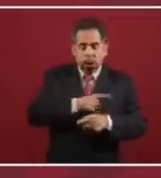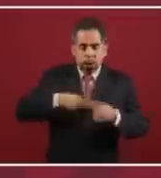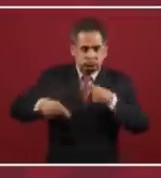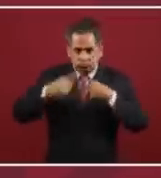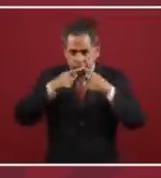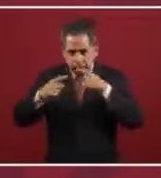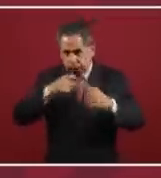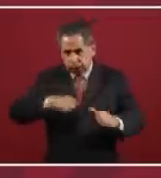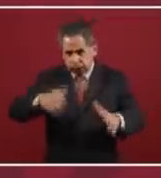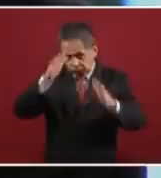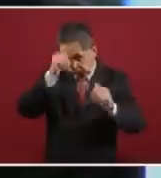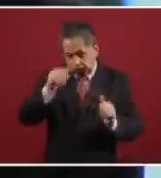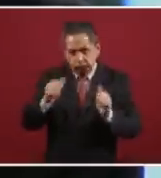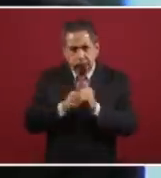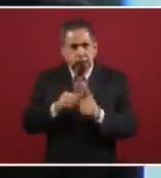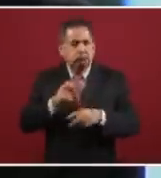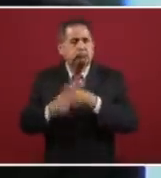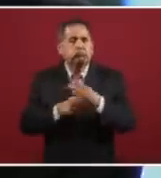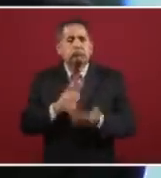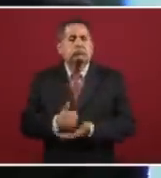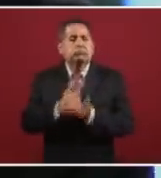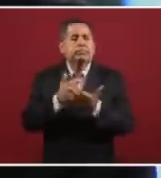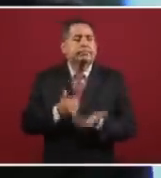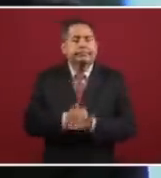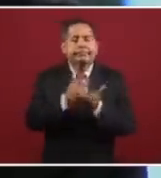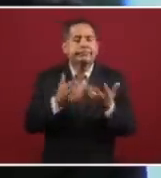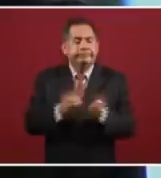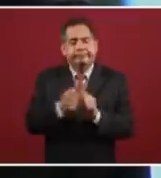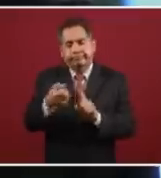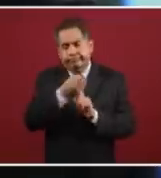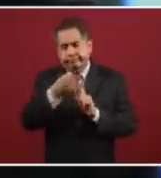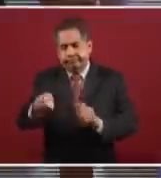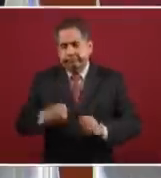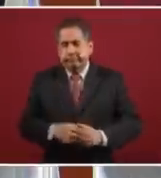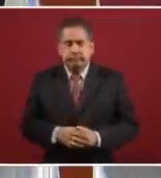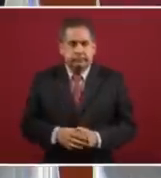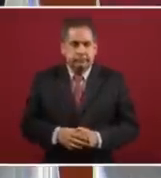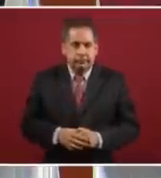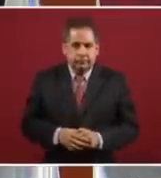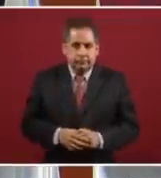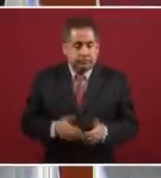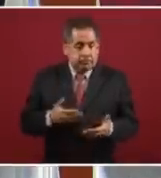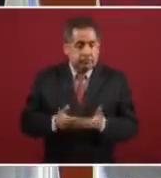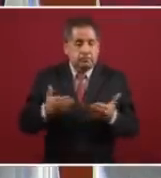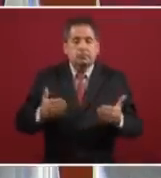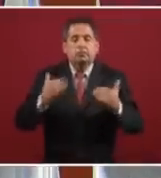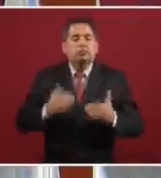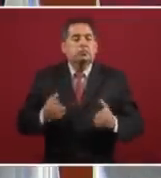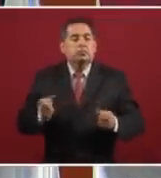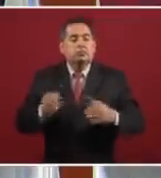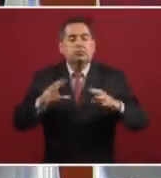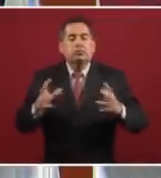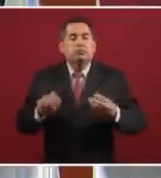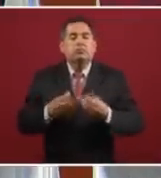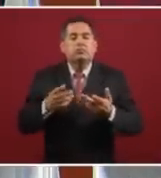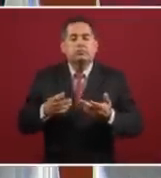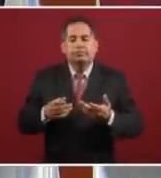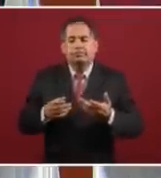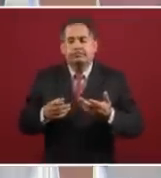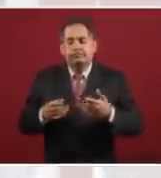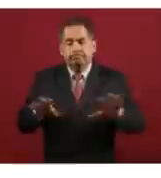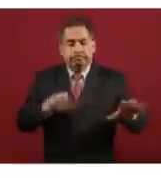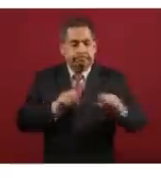de acuerdo para llevar a cabo esto de una forma ordenada. A la fecha se han recolectado